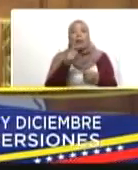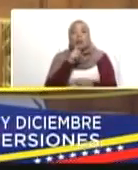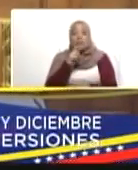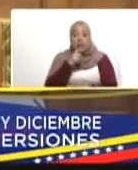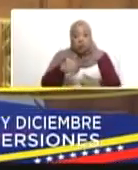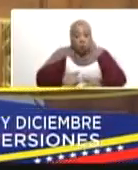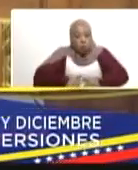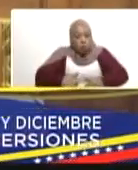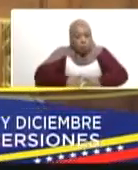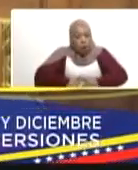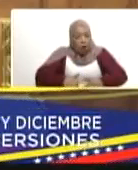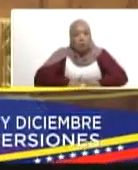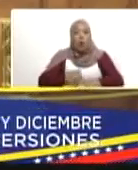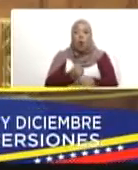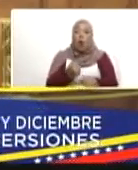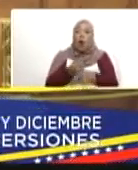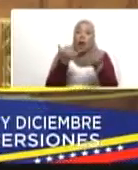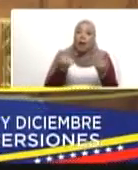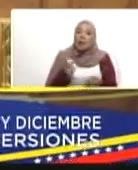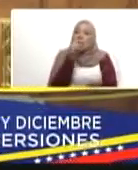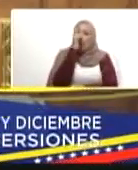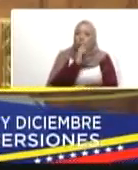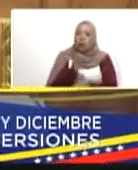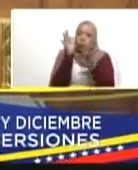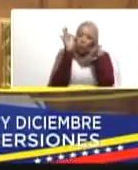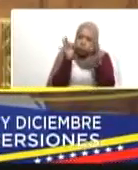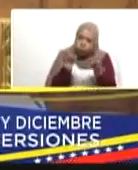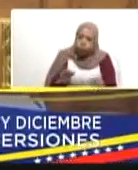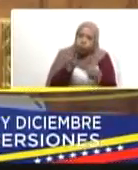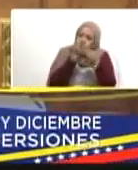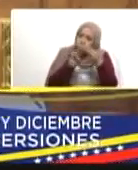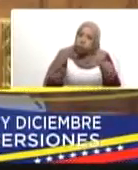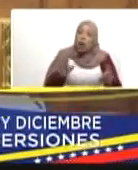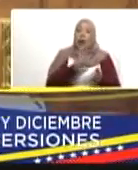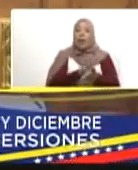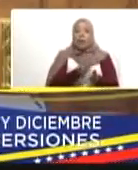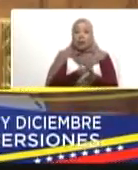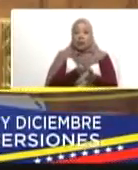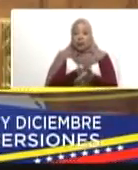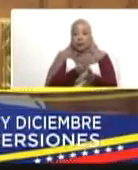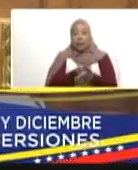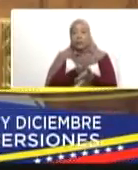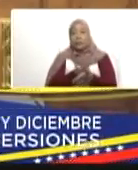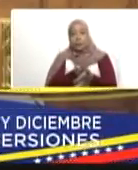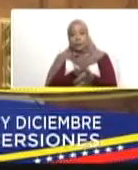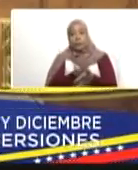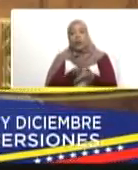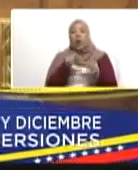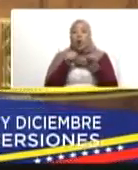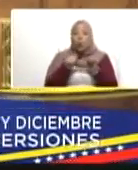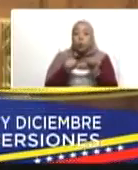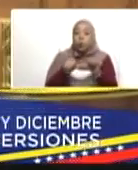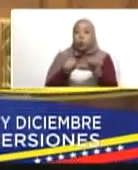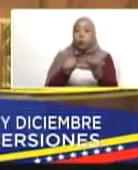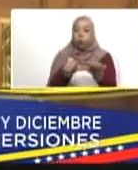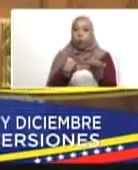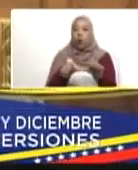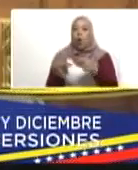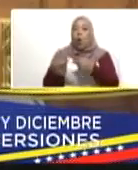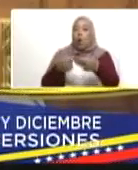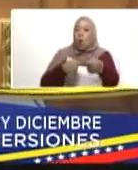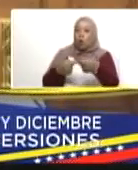un gran esfuerzo y nos permitirá este año consolidar la estabilidad para mantener